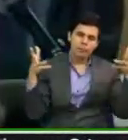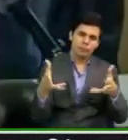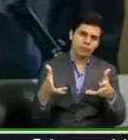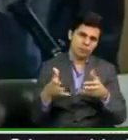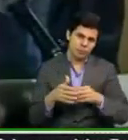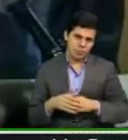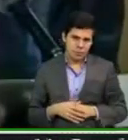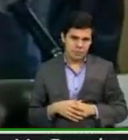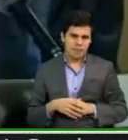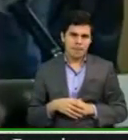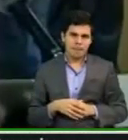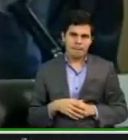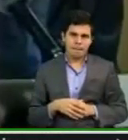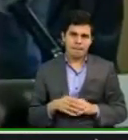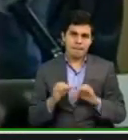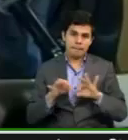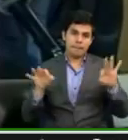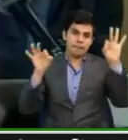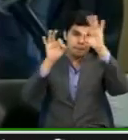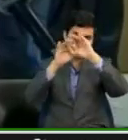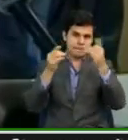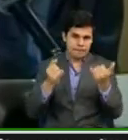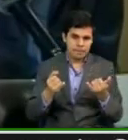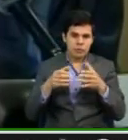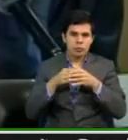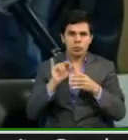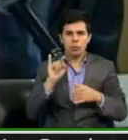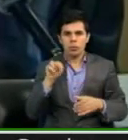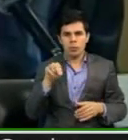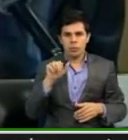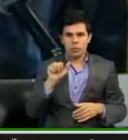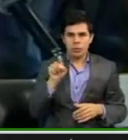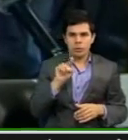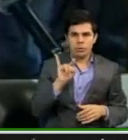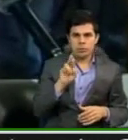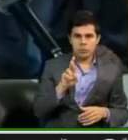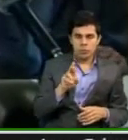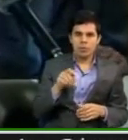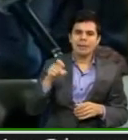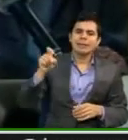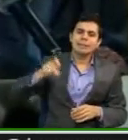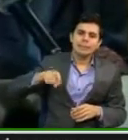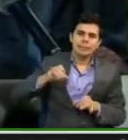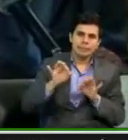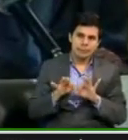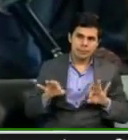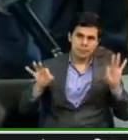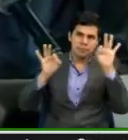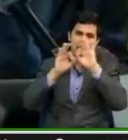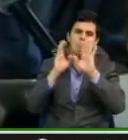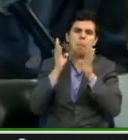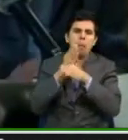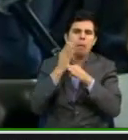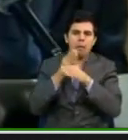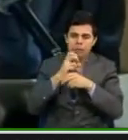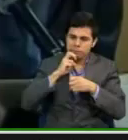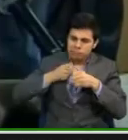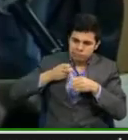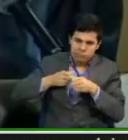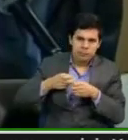Importante, desde el punto de vista de Naciones Unidas, de poder asegurar que esa crisis se